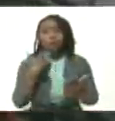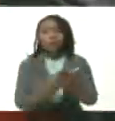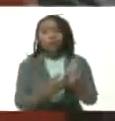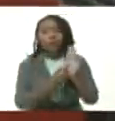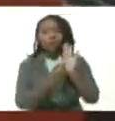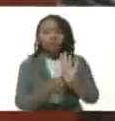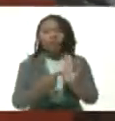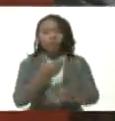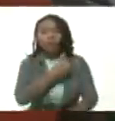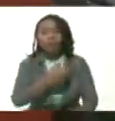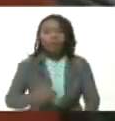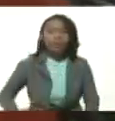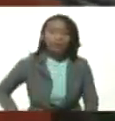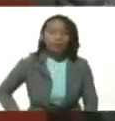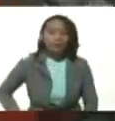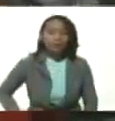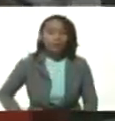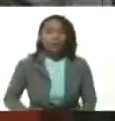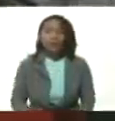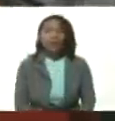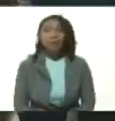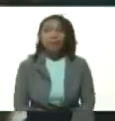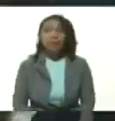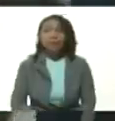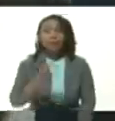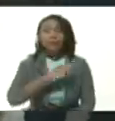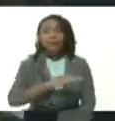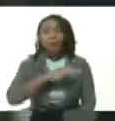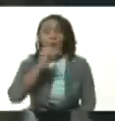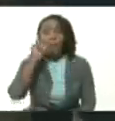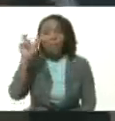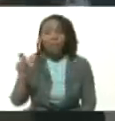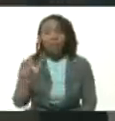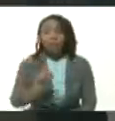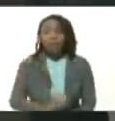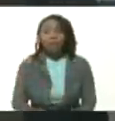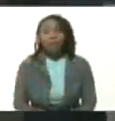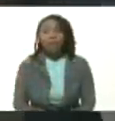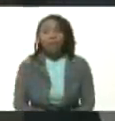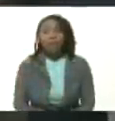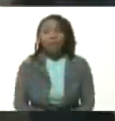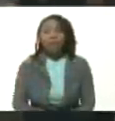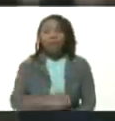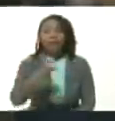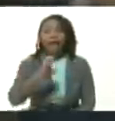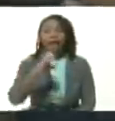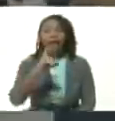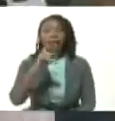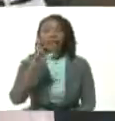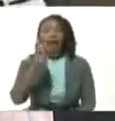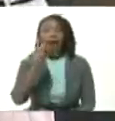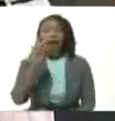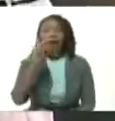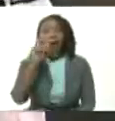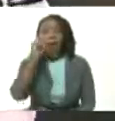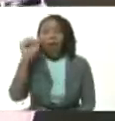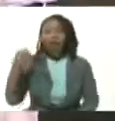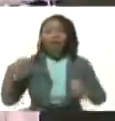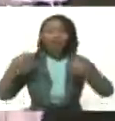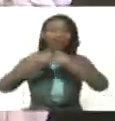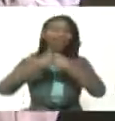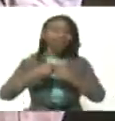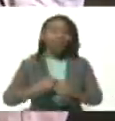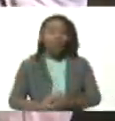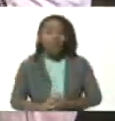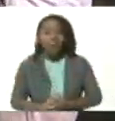al presidente de Cavedro, el señor Edgar Vidaurre. Edgar, chócala ahí. Presidente. Mi saludo, ¿qué me